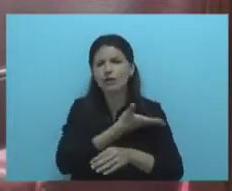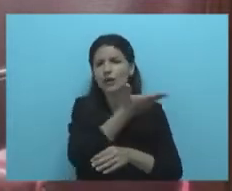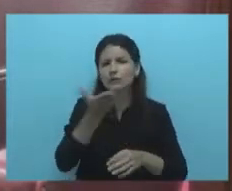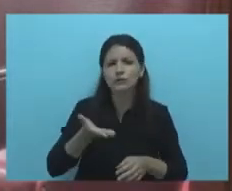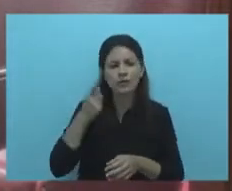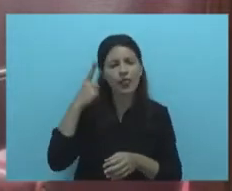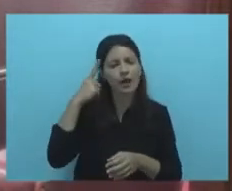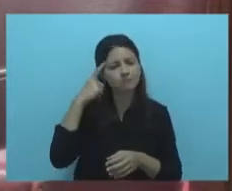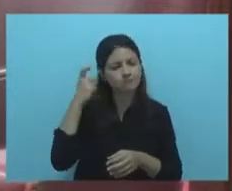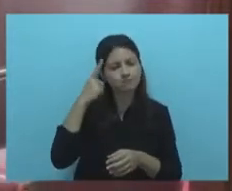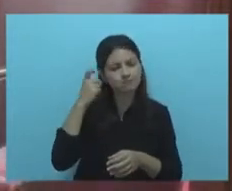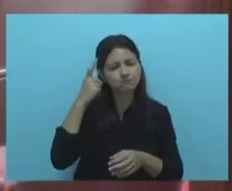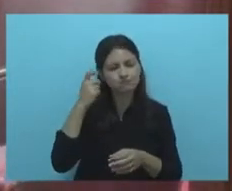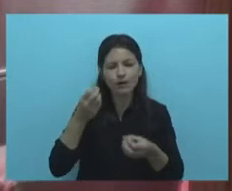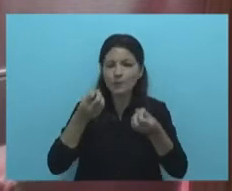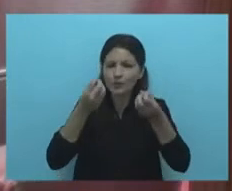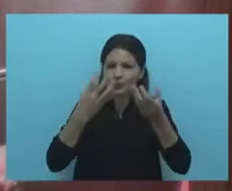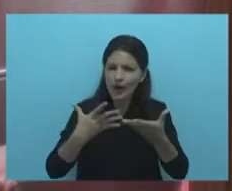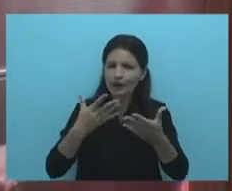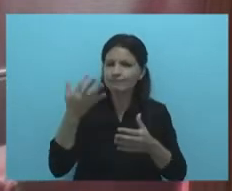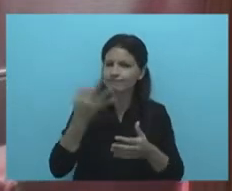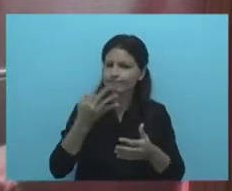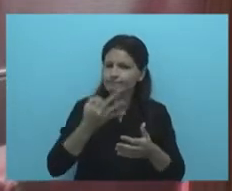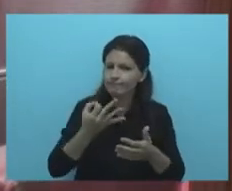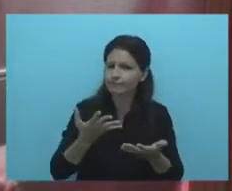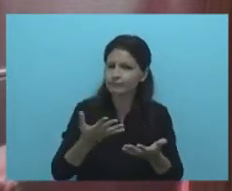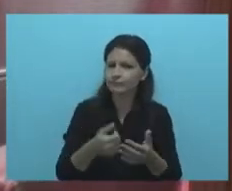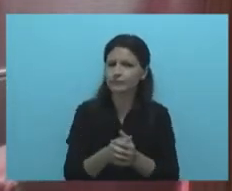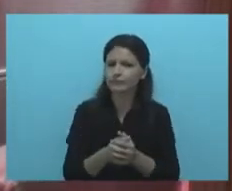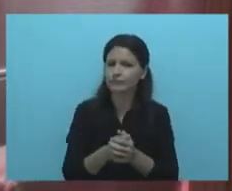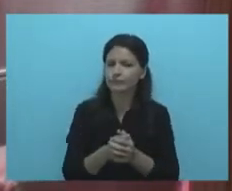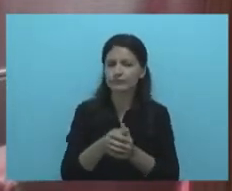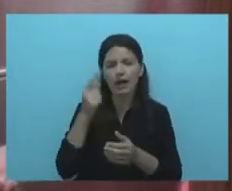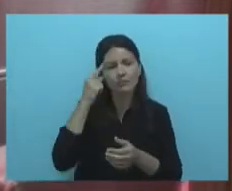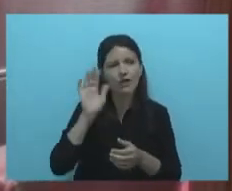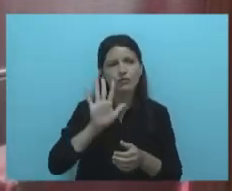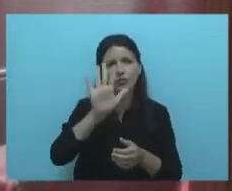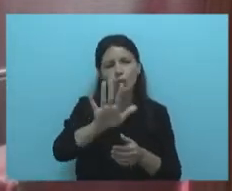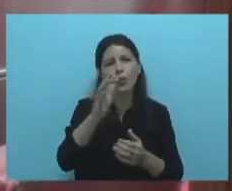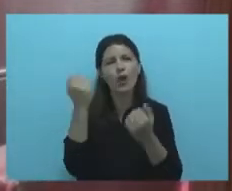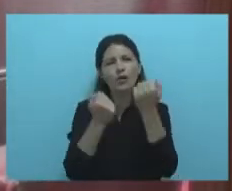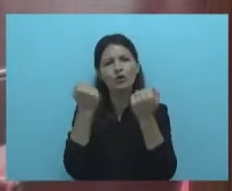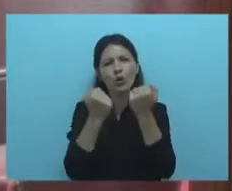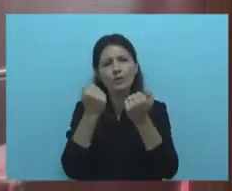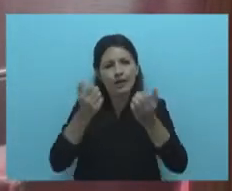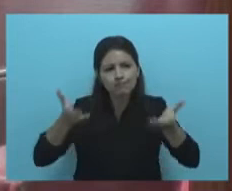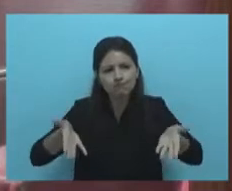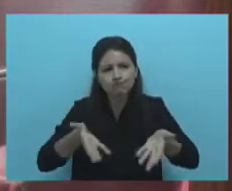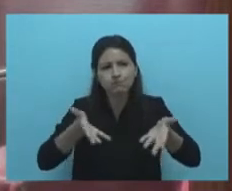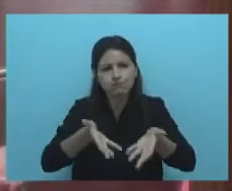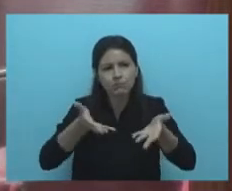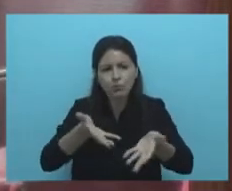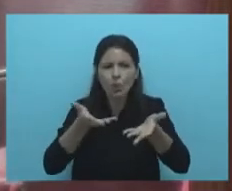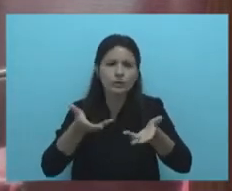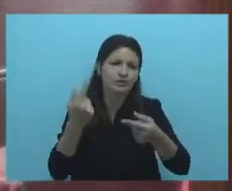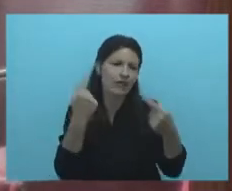futuro cercano y en un futuro teniendo en cuenta que también la economía es parte y motor de